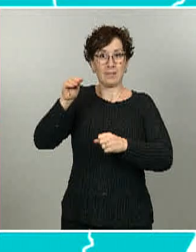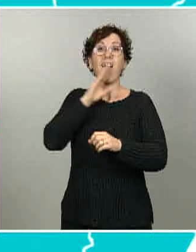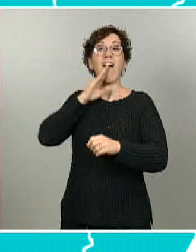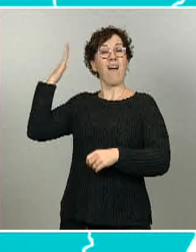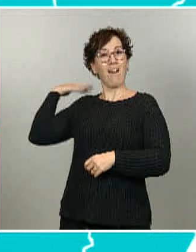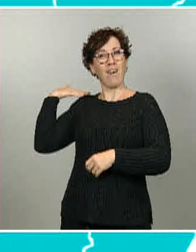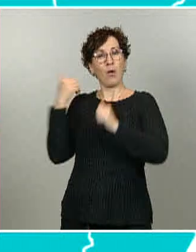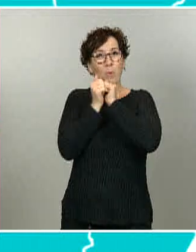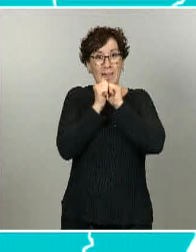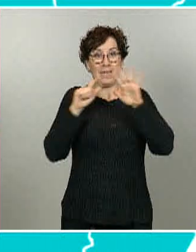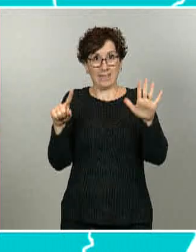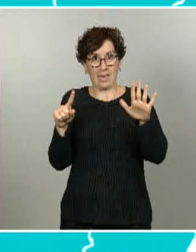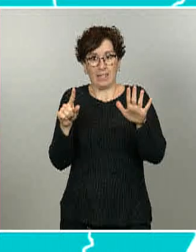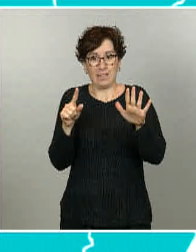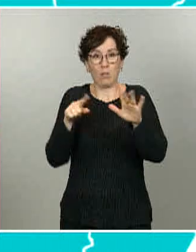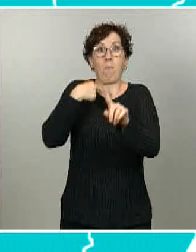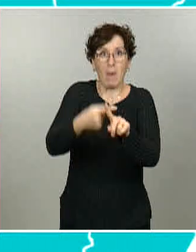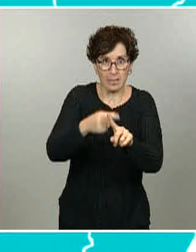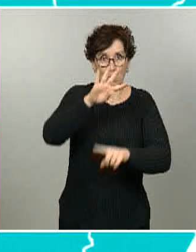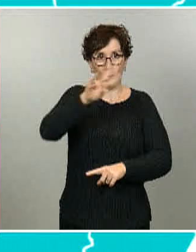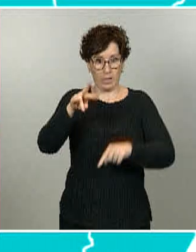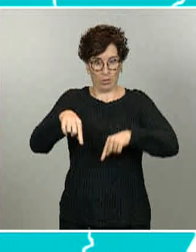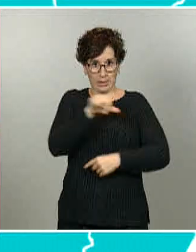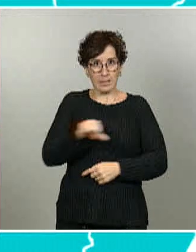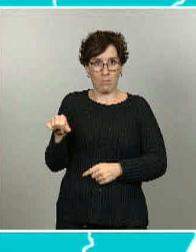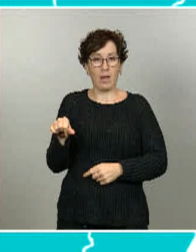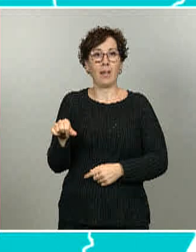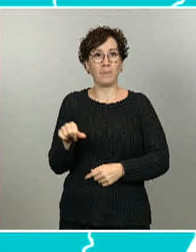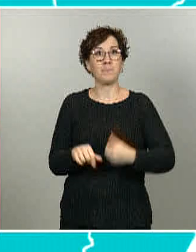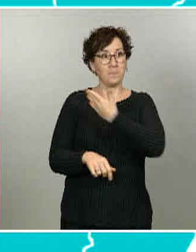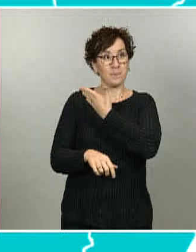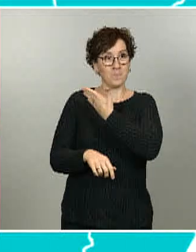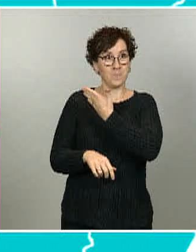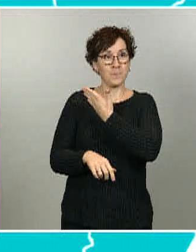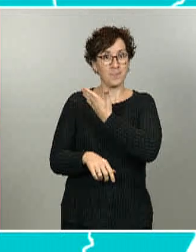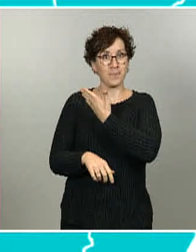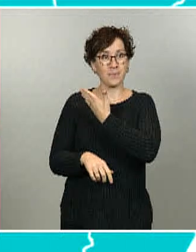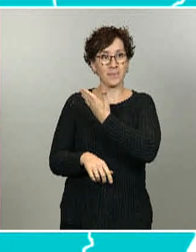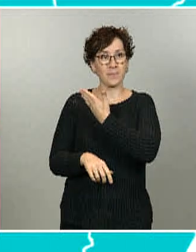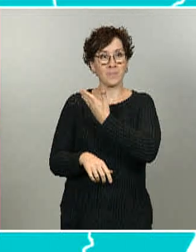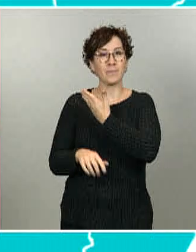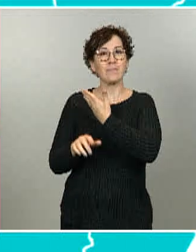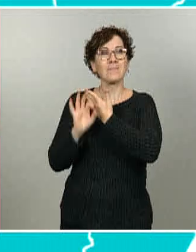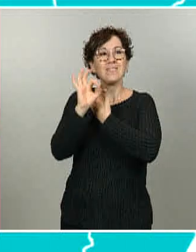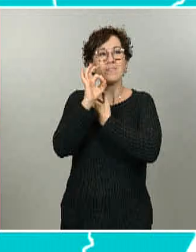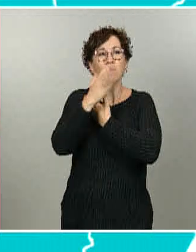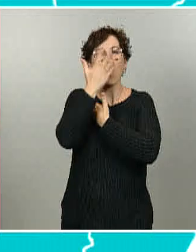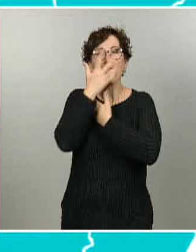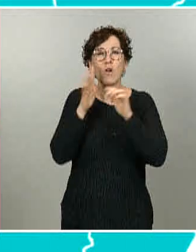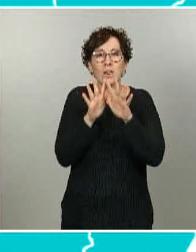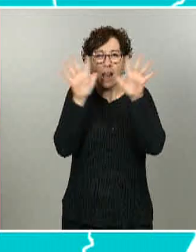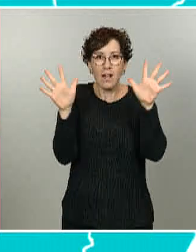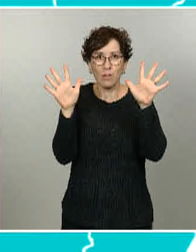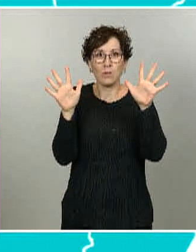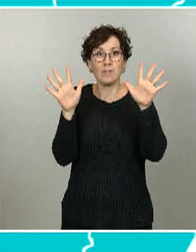que tenían la semana pasada propuestas. Como ven, son las zonas básicas que están en color más claro, las que pasan